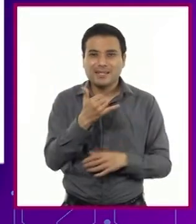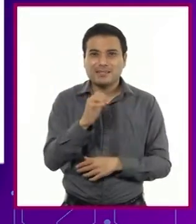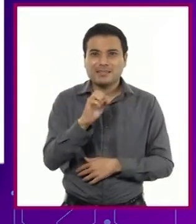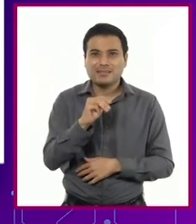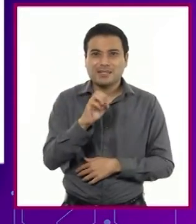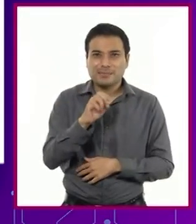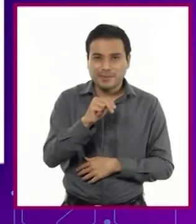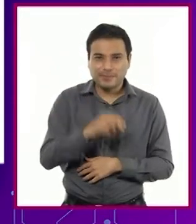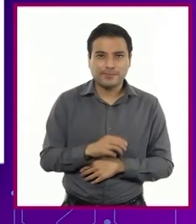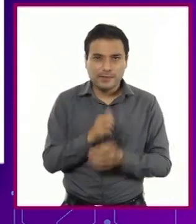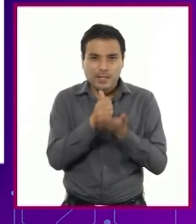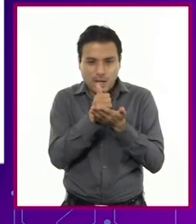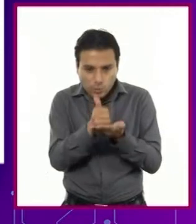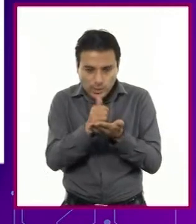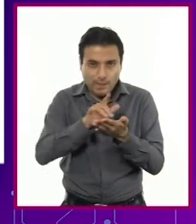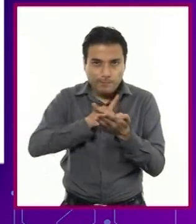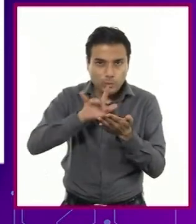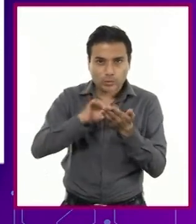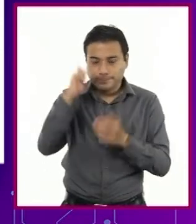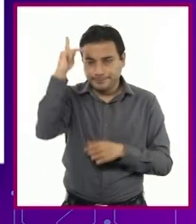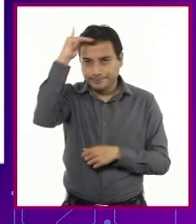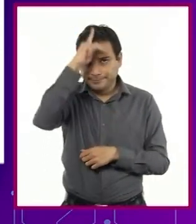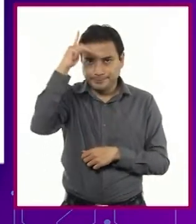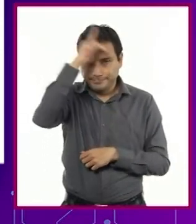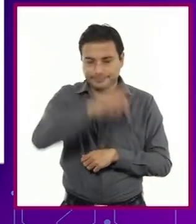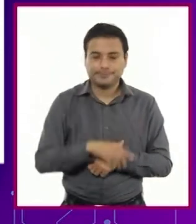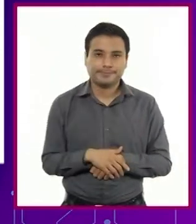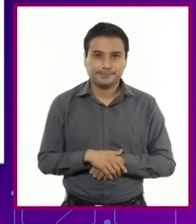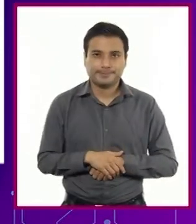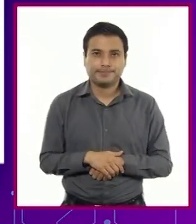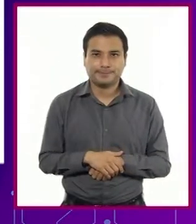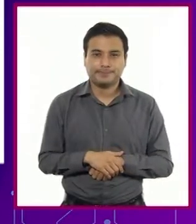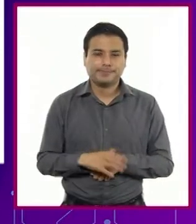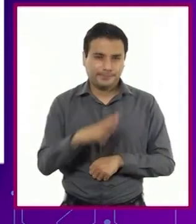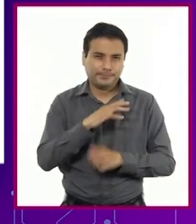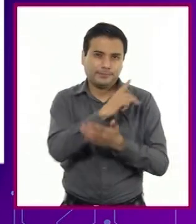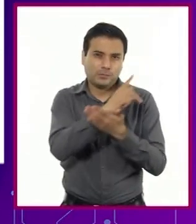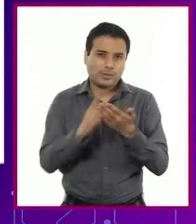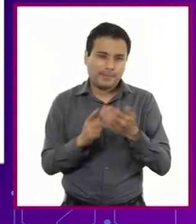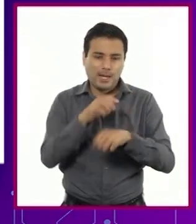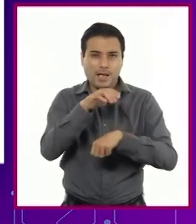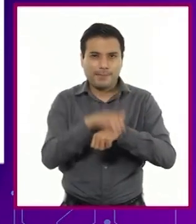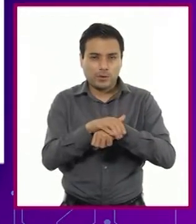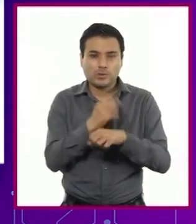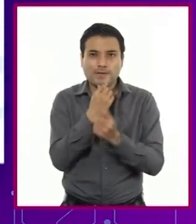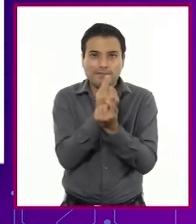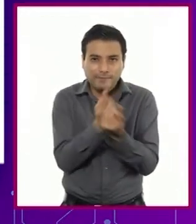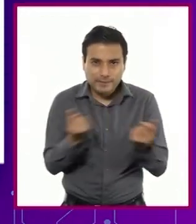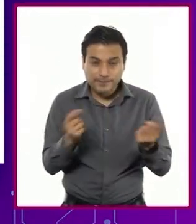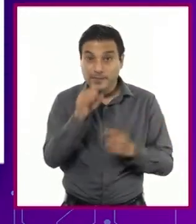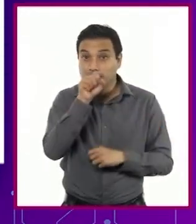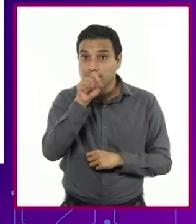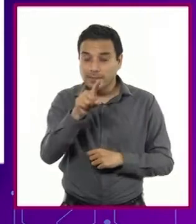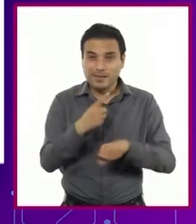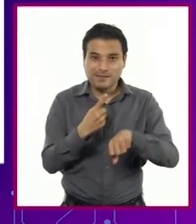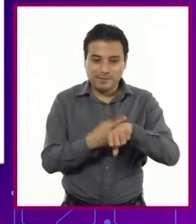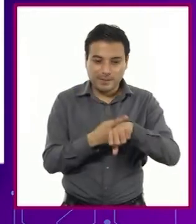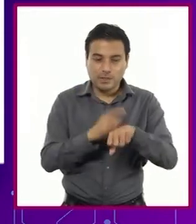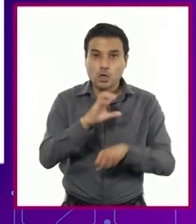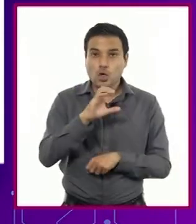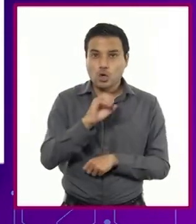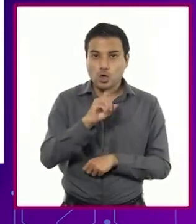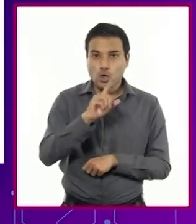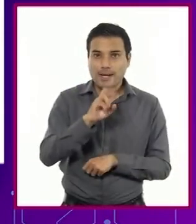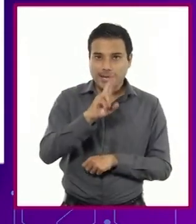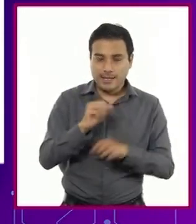psicosocial a través de los espacios Amigos para la Infancia, de campañas sanitarias para evitar el avance del cólera y de programas contra